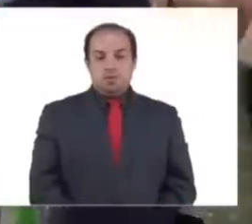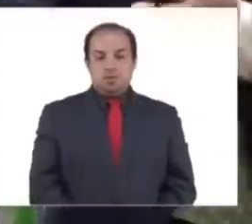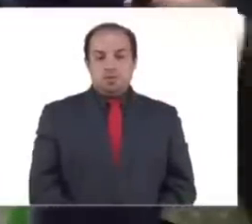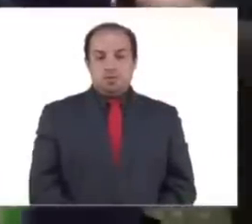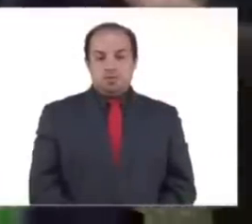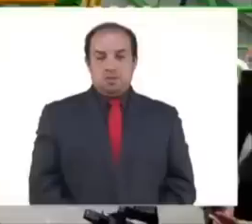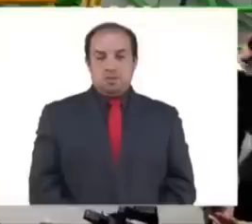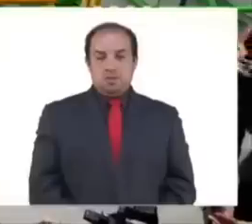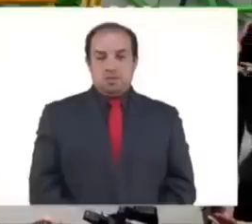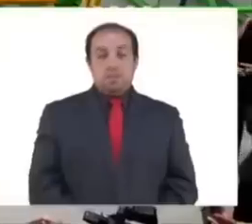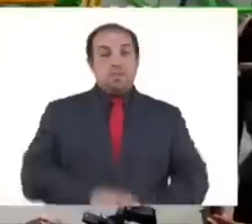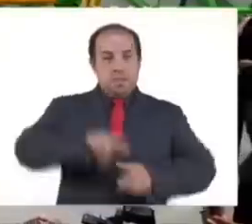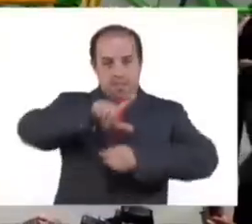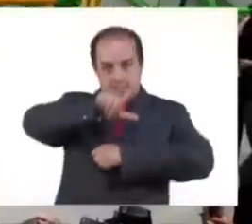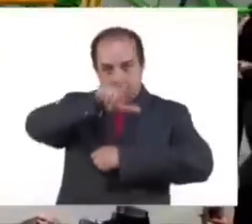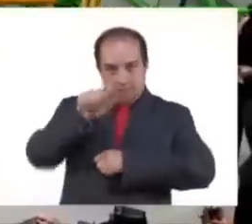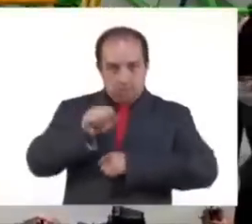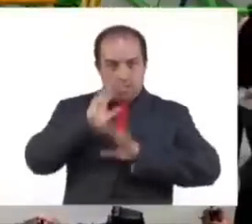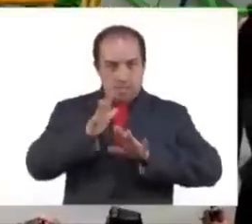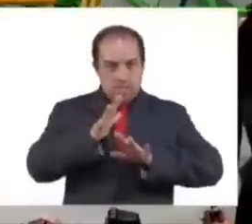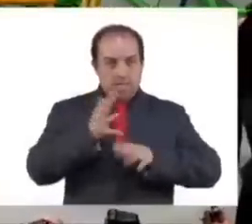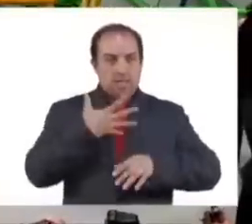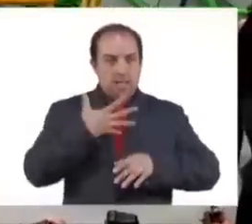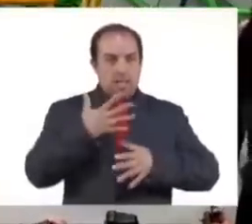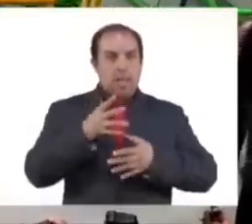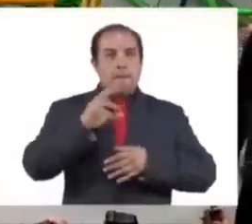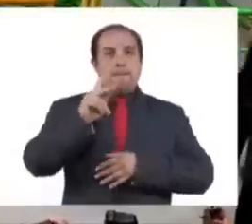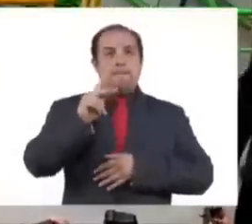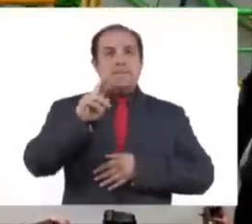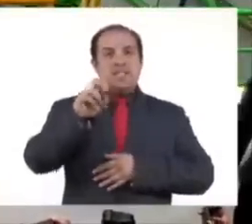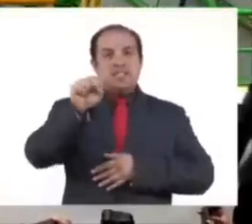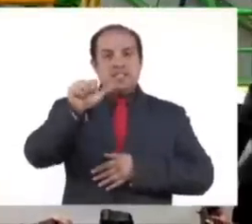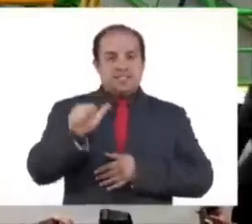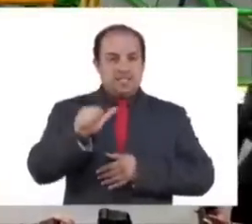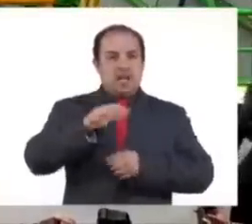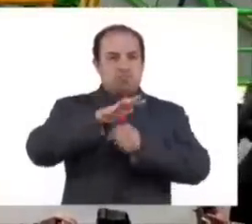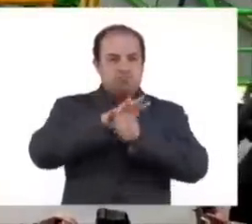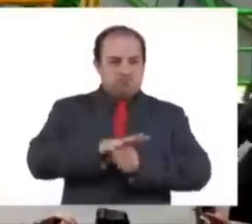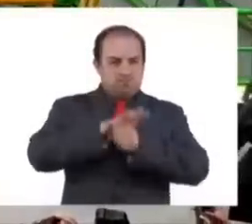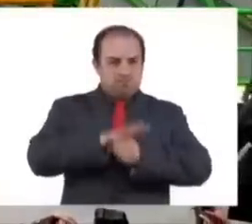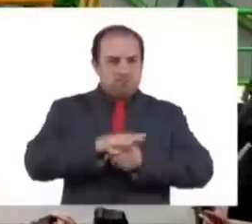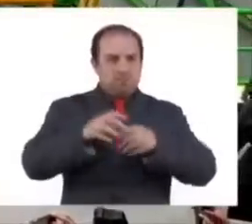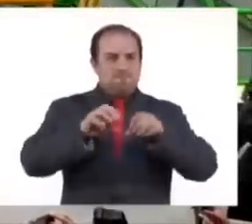Okay, y de aquí, después de pasar al filtro prensa,